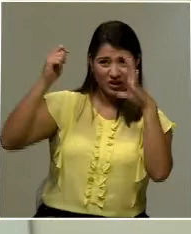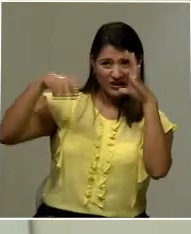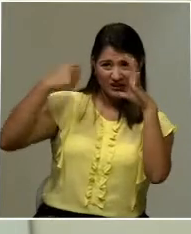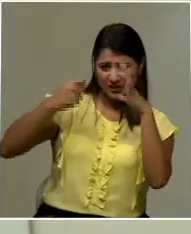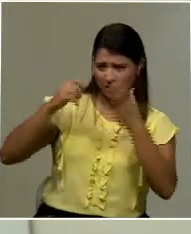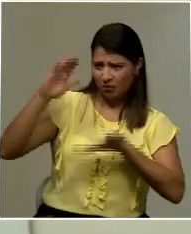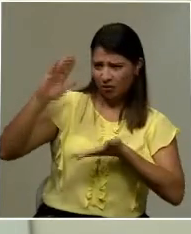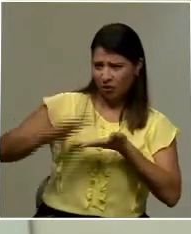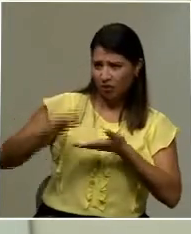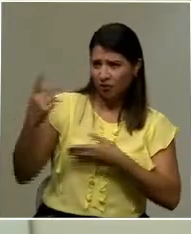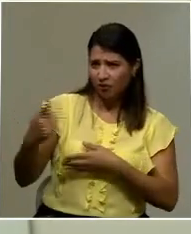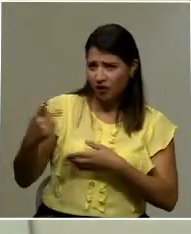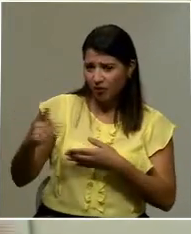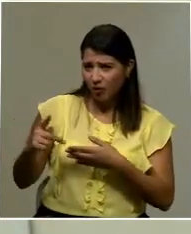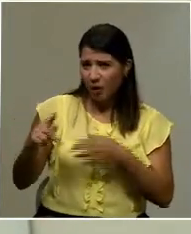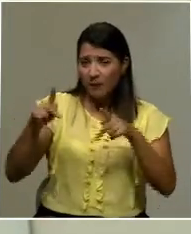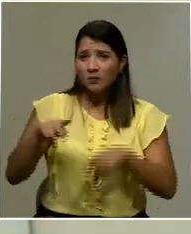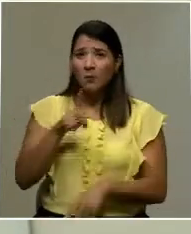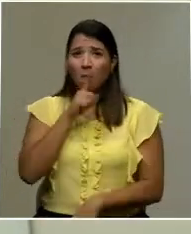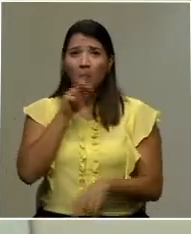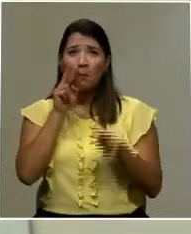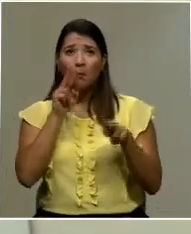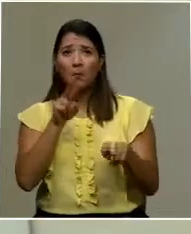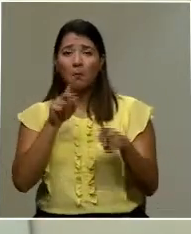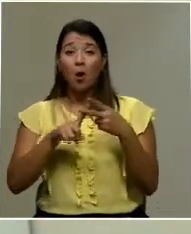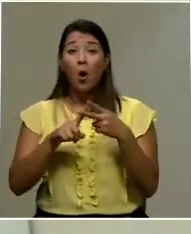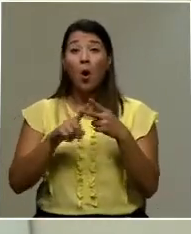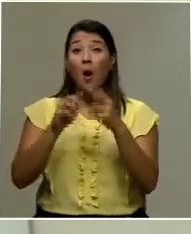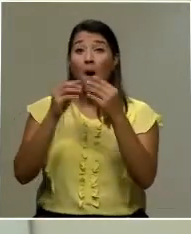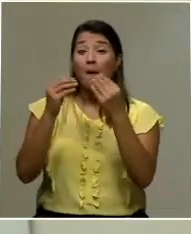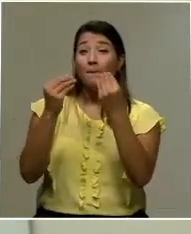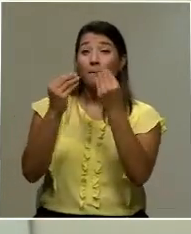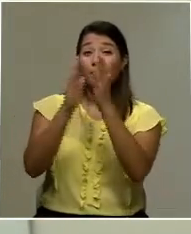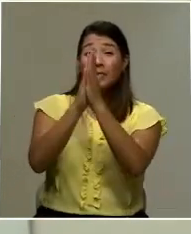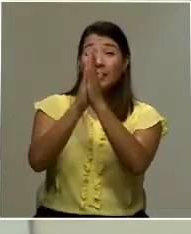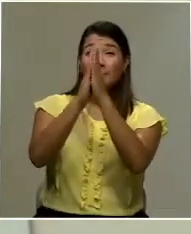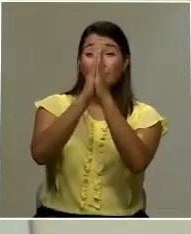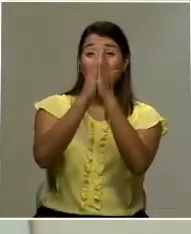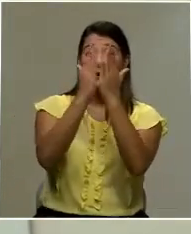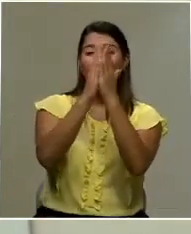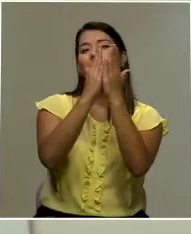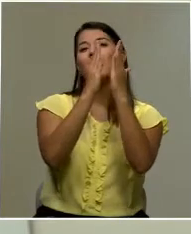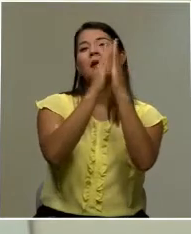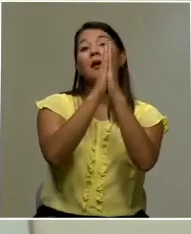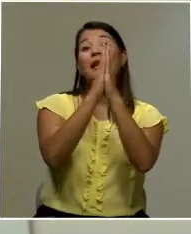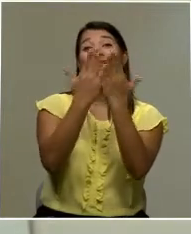ve muy claramente que hablar fuerte o gritar o cantar ayuda mucho a contagiar.